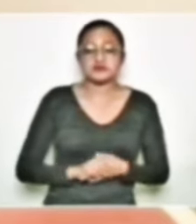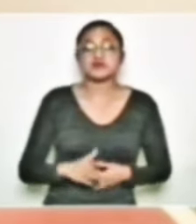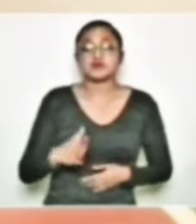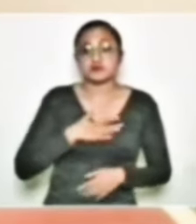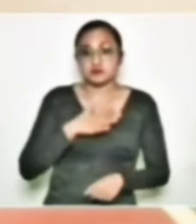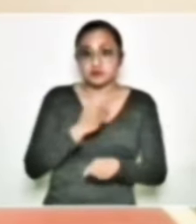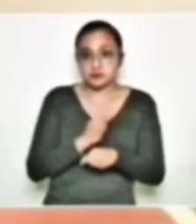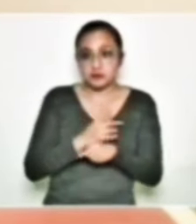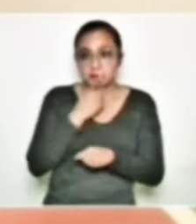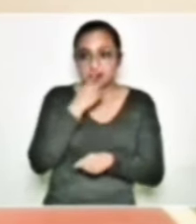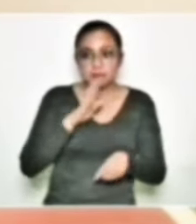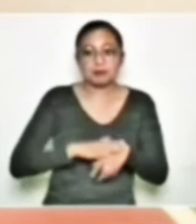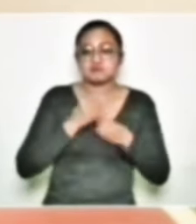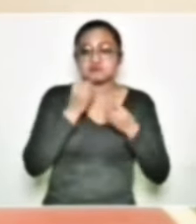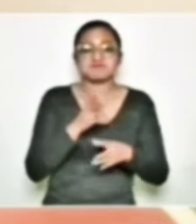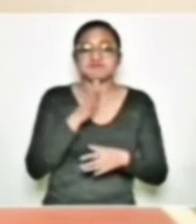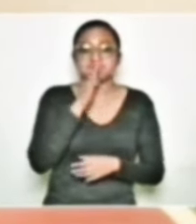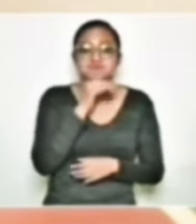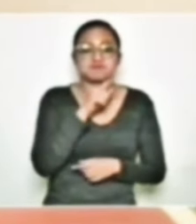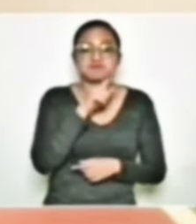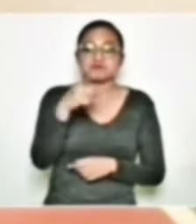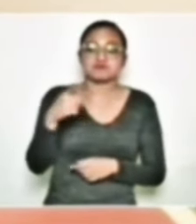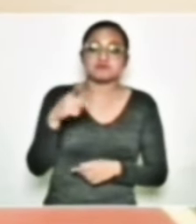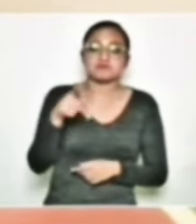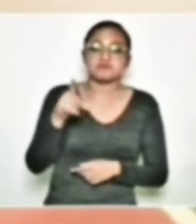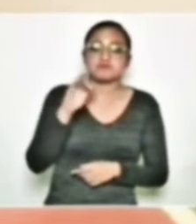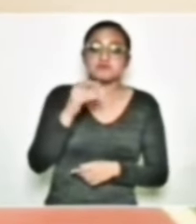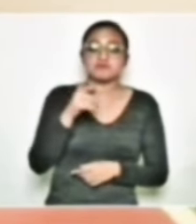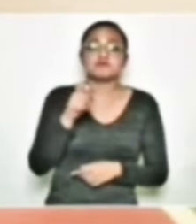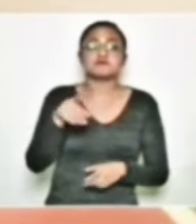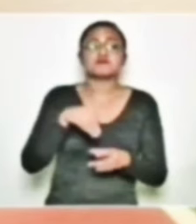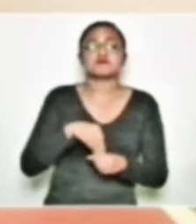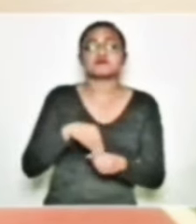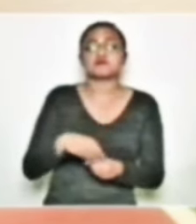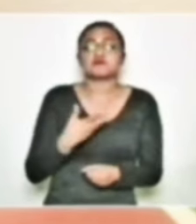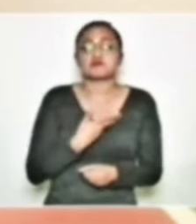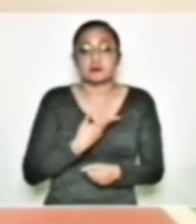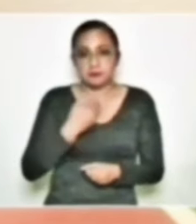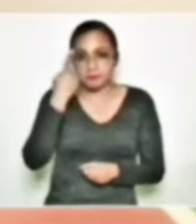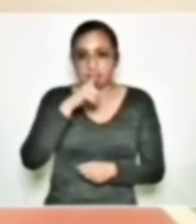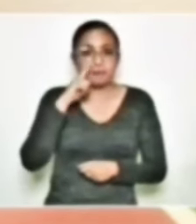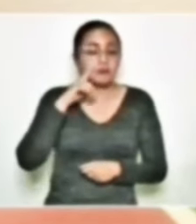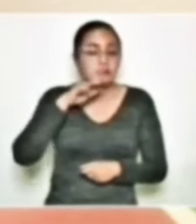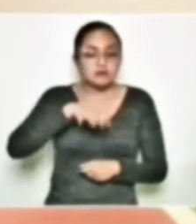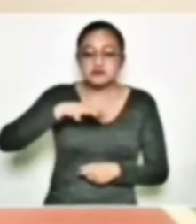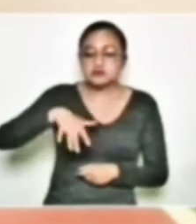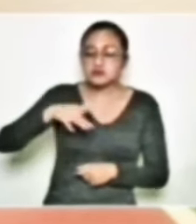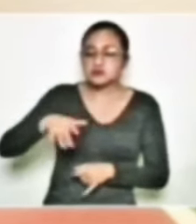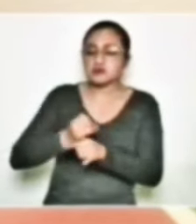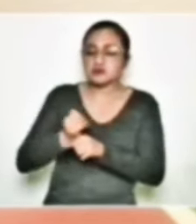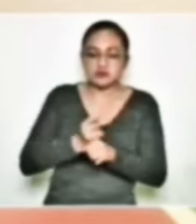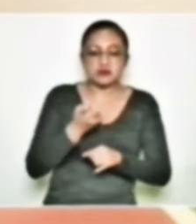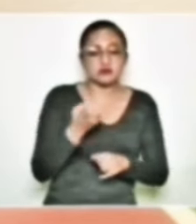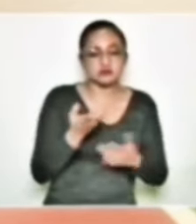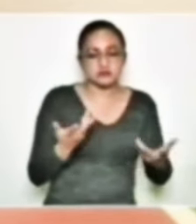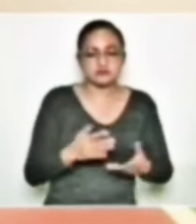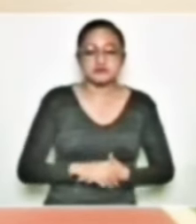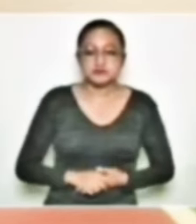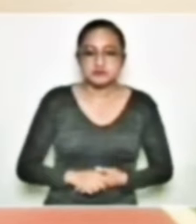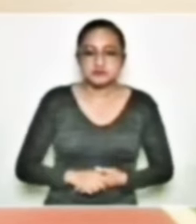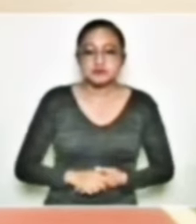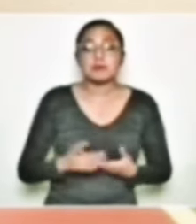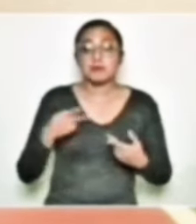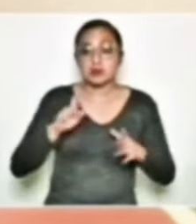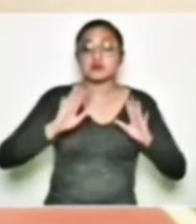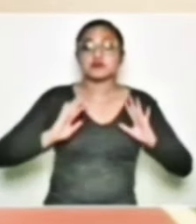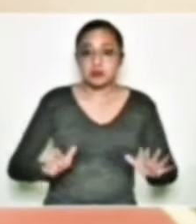yo decir más porque es parte de la secrecía que se debe de mantener en este tipo de casos.